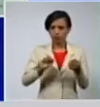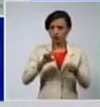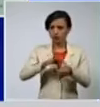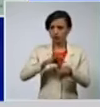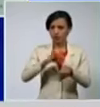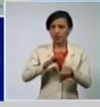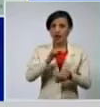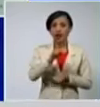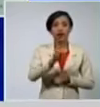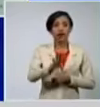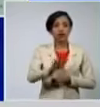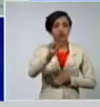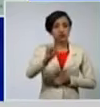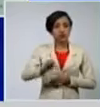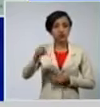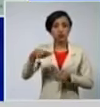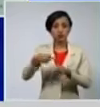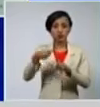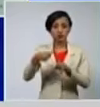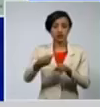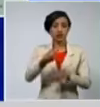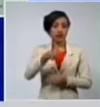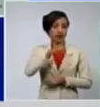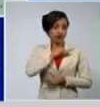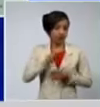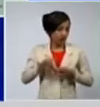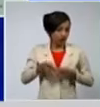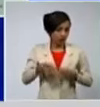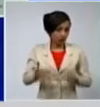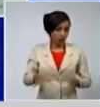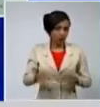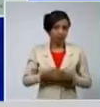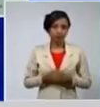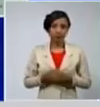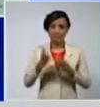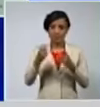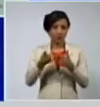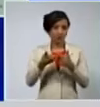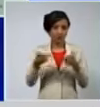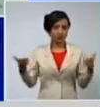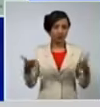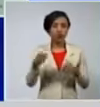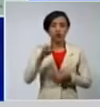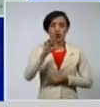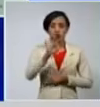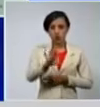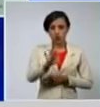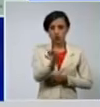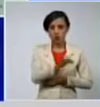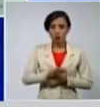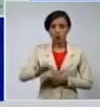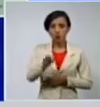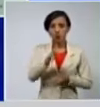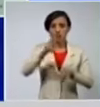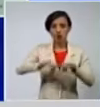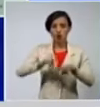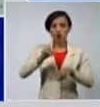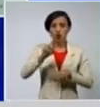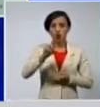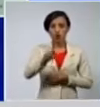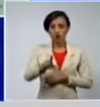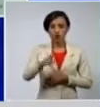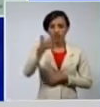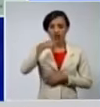casos autóctonos ayer, el mayor número 8 en el municipio de Holguín, Antillas con